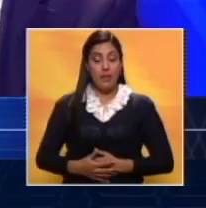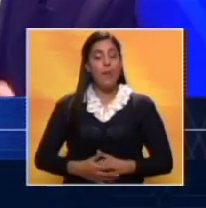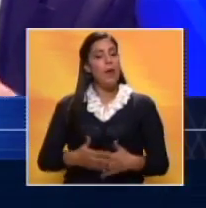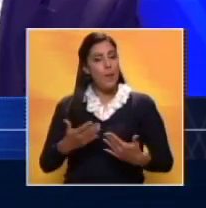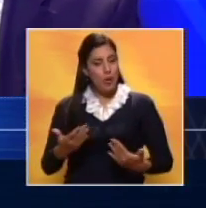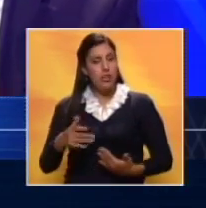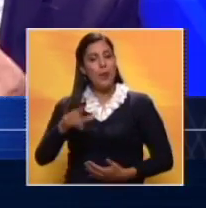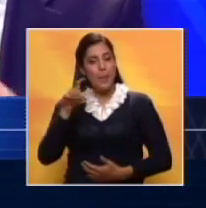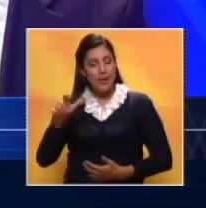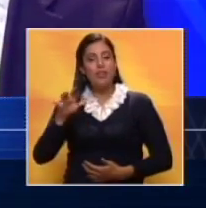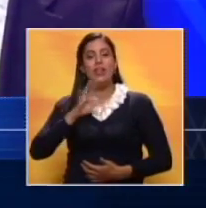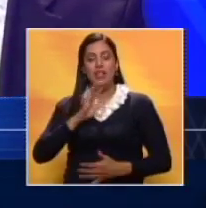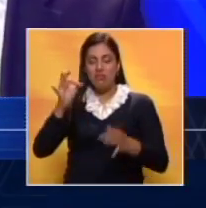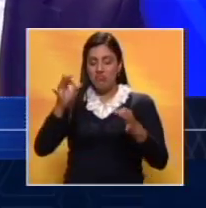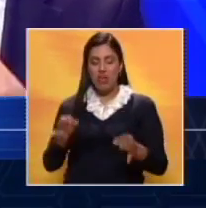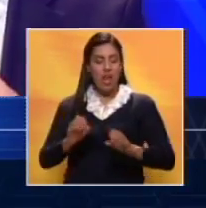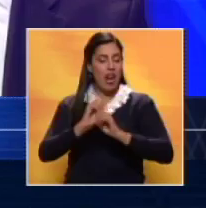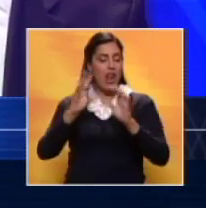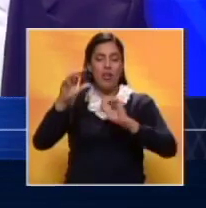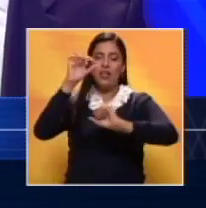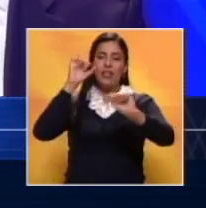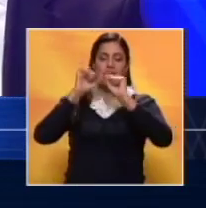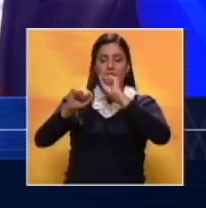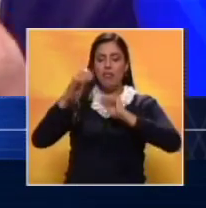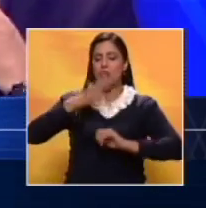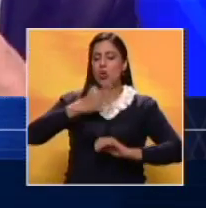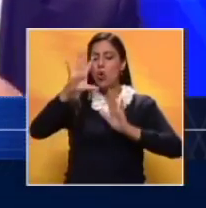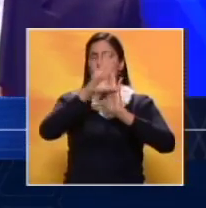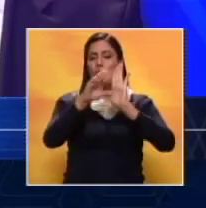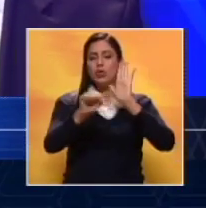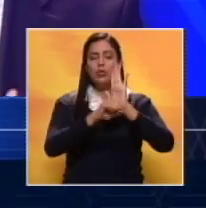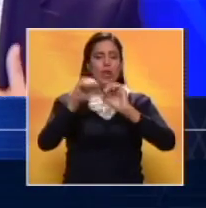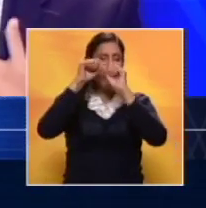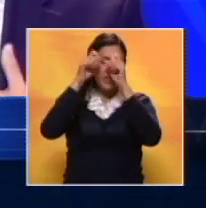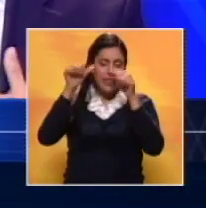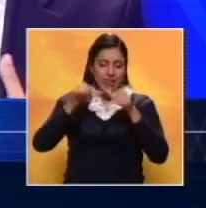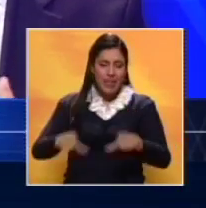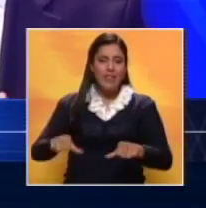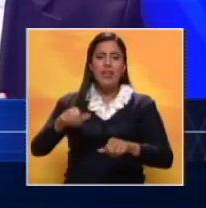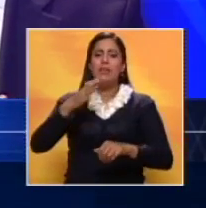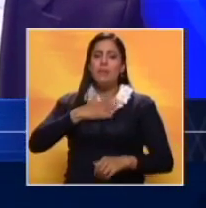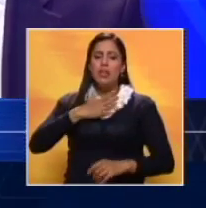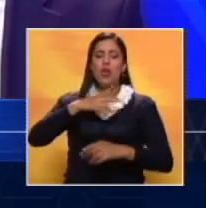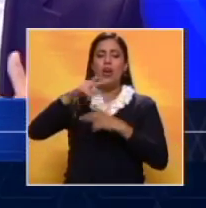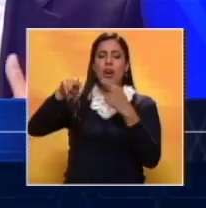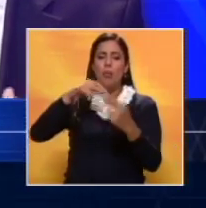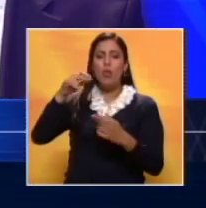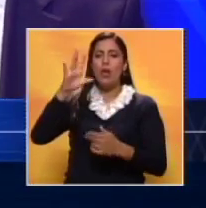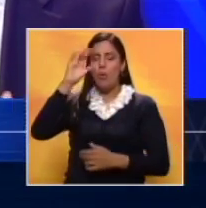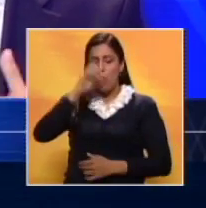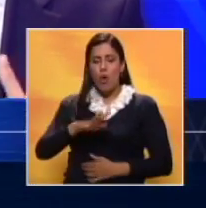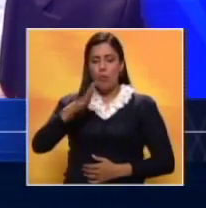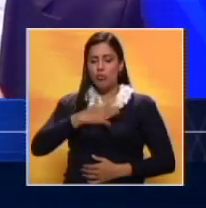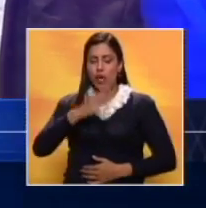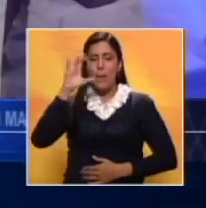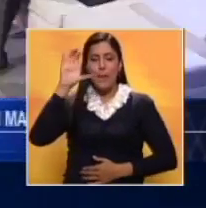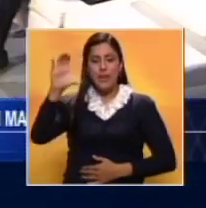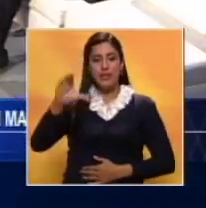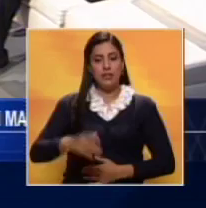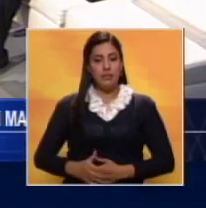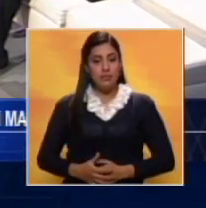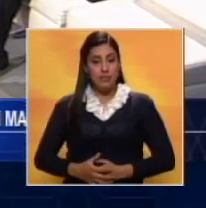por eso la gente está determinada a defender su constitución y a defender sus valores republicanos como pueblo y como